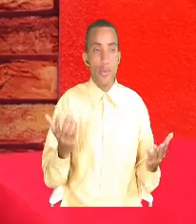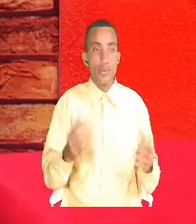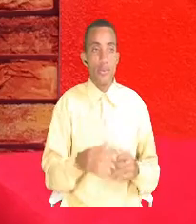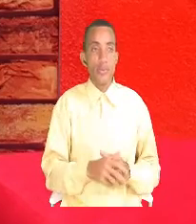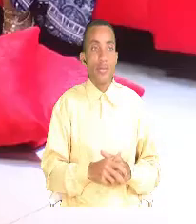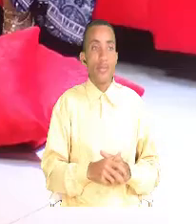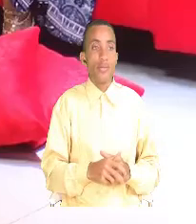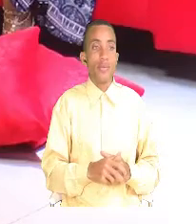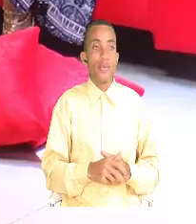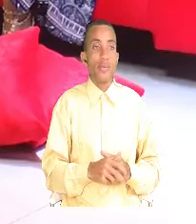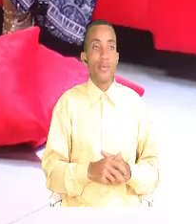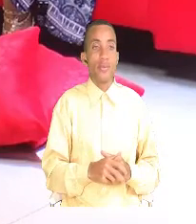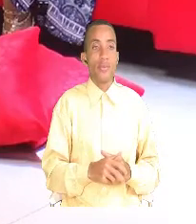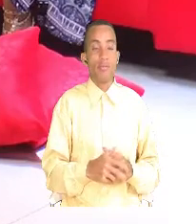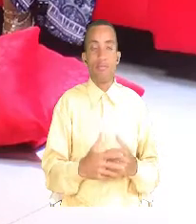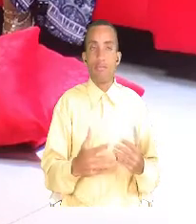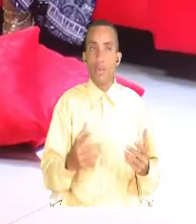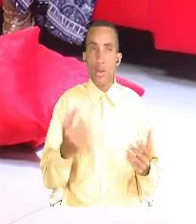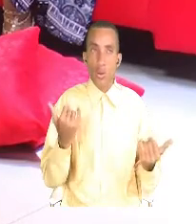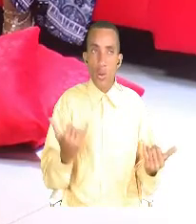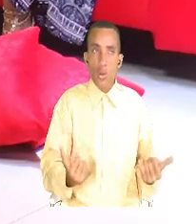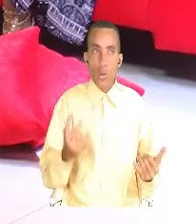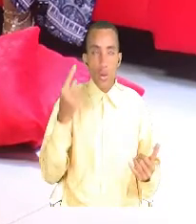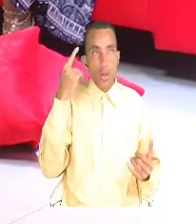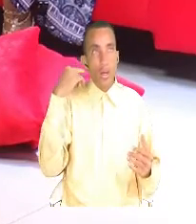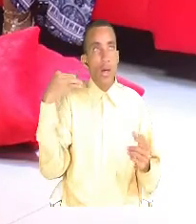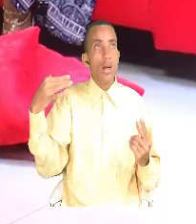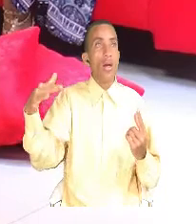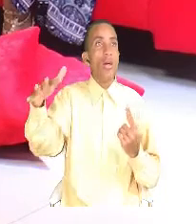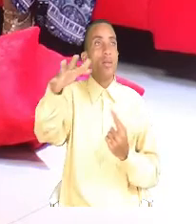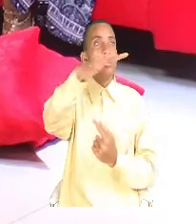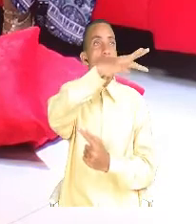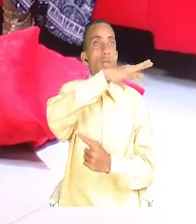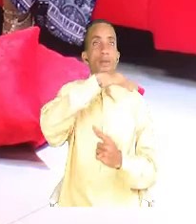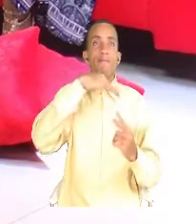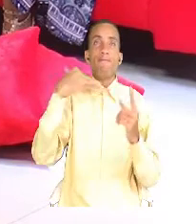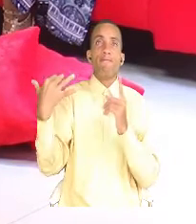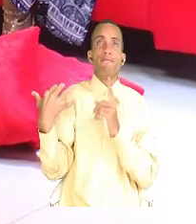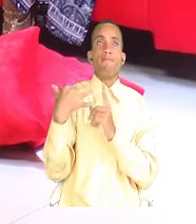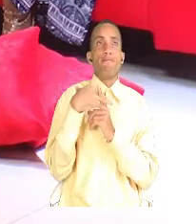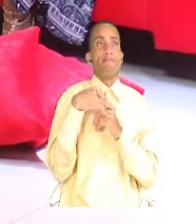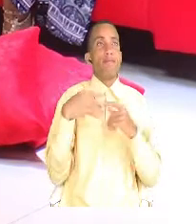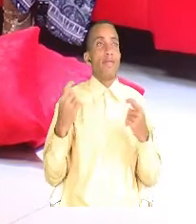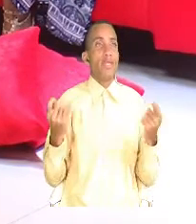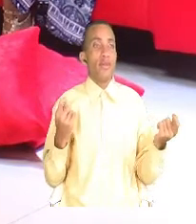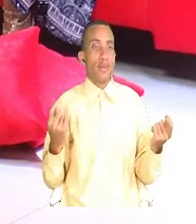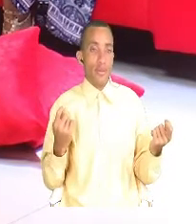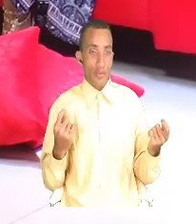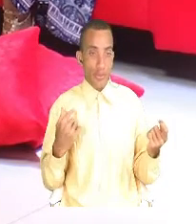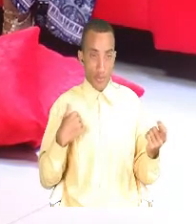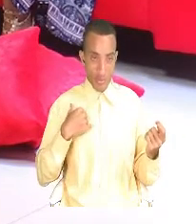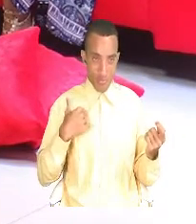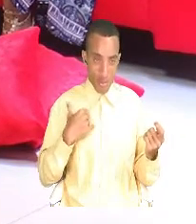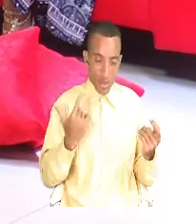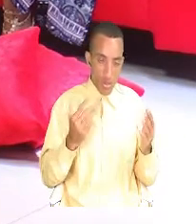verdad, pero ahora hoy en día pues el entorno nos maneja. Entonces la idea es esa, que nuestros rituales vayan enfocados al